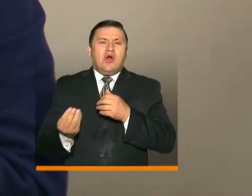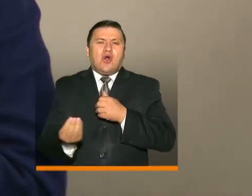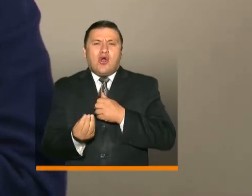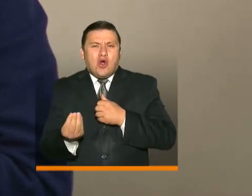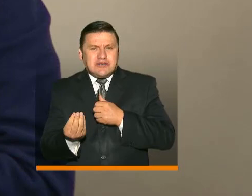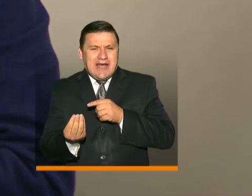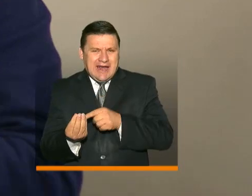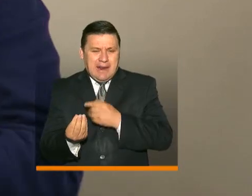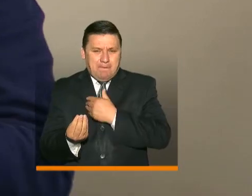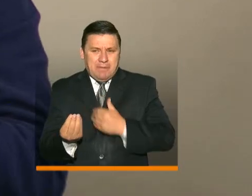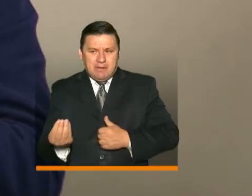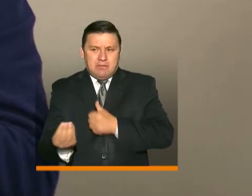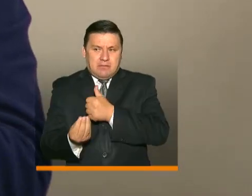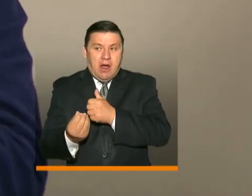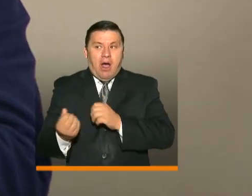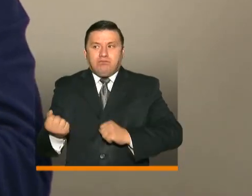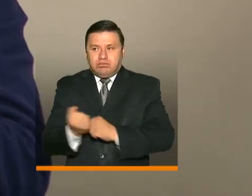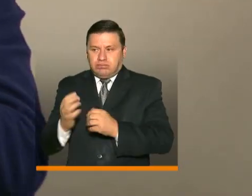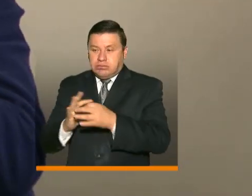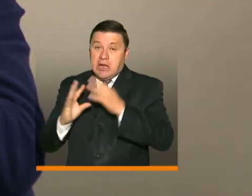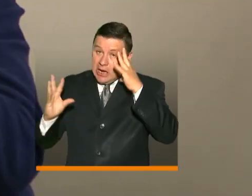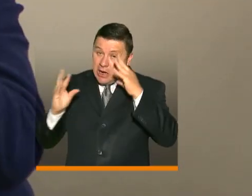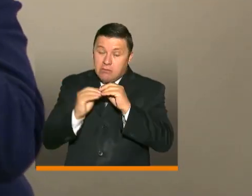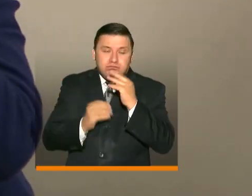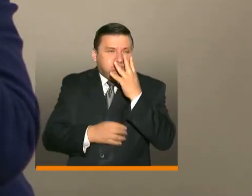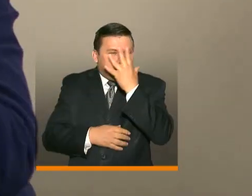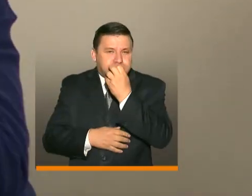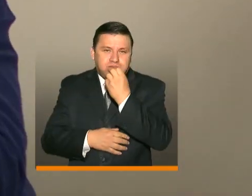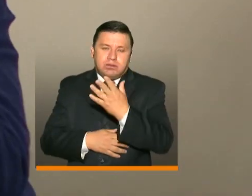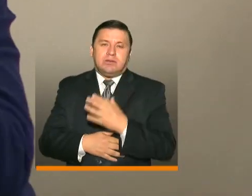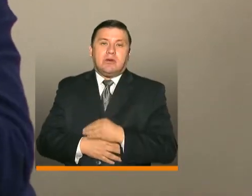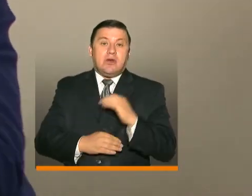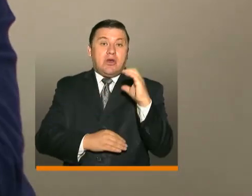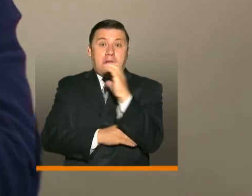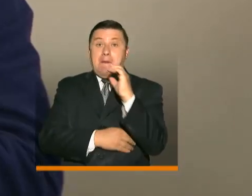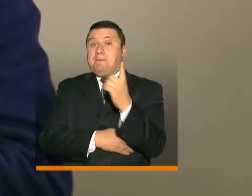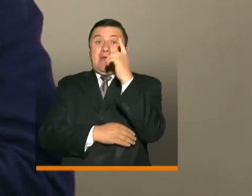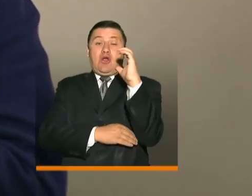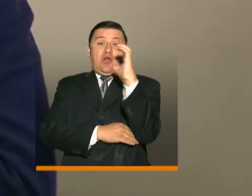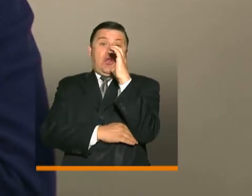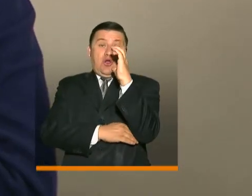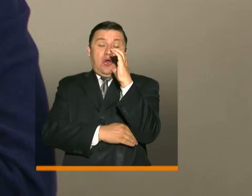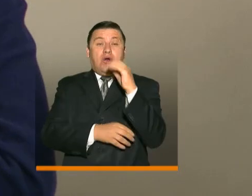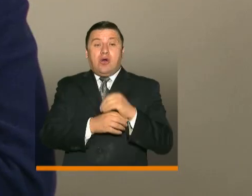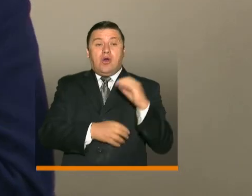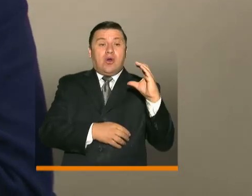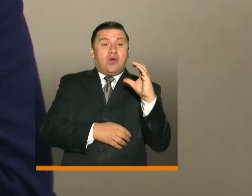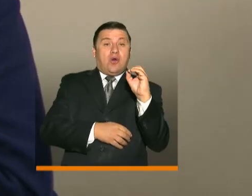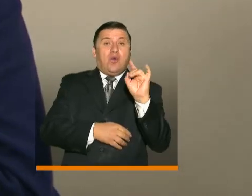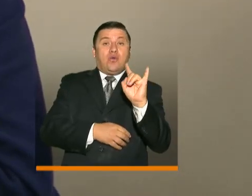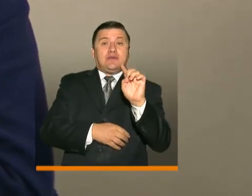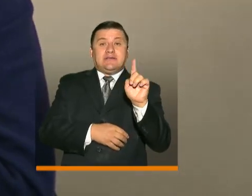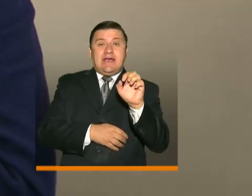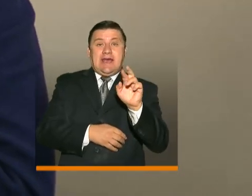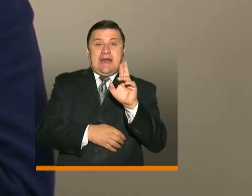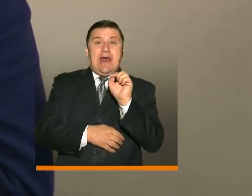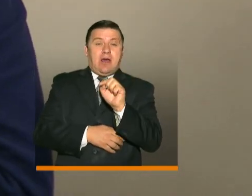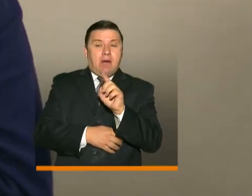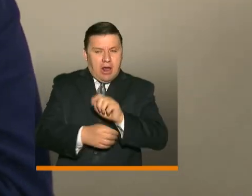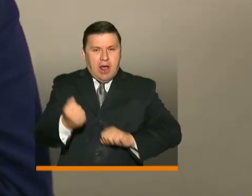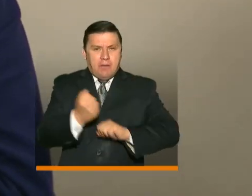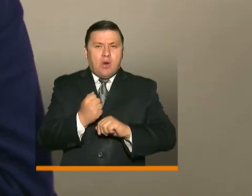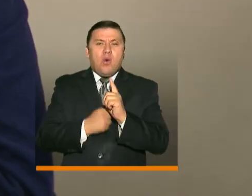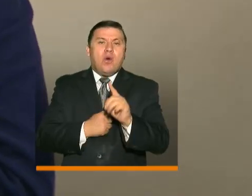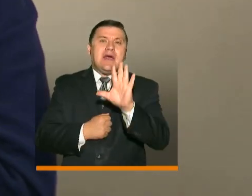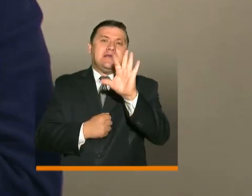Económicos, logramos un acuerdo que es maravilloso porque es Colombia el primer país donde Coursera decidió dar este apoyo. Son